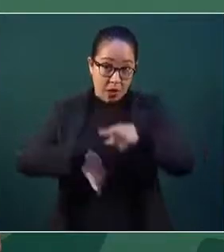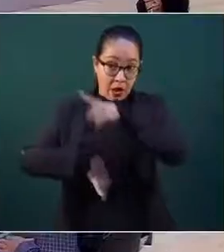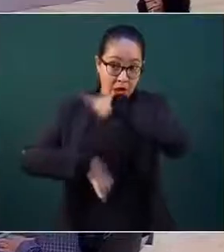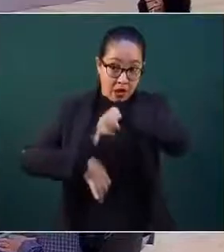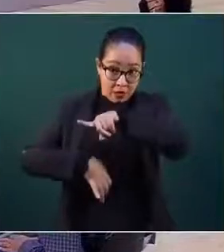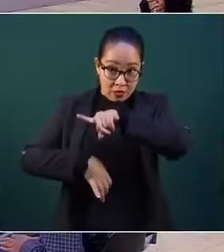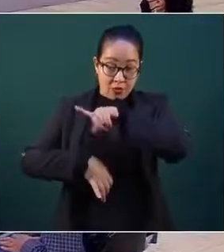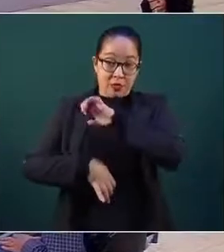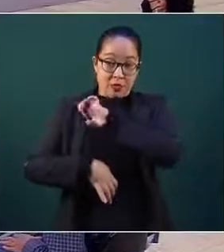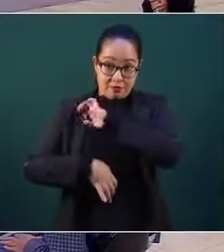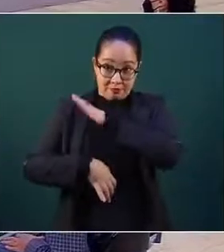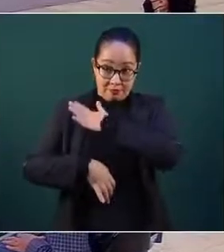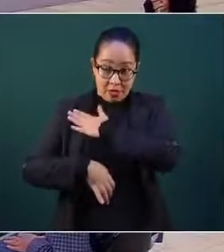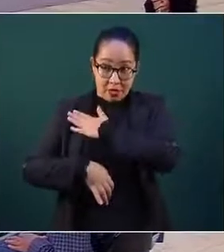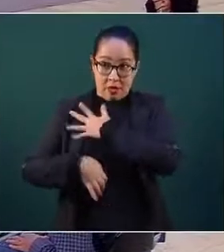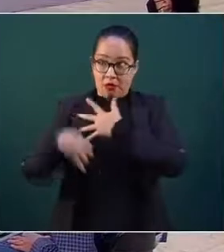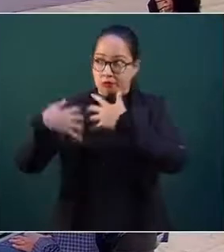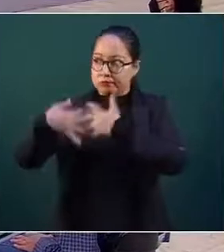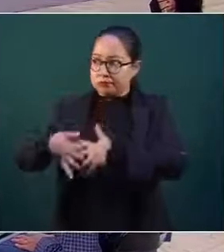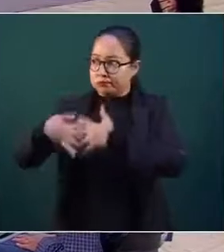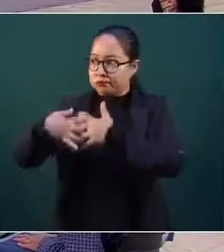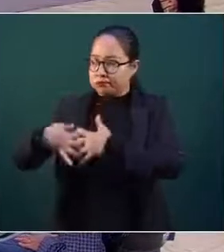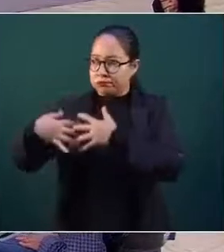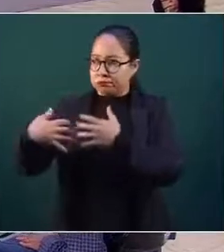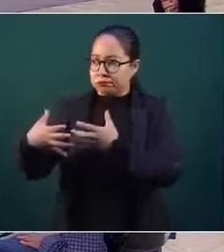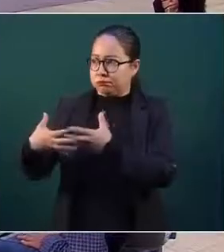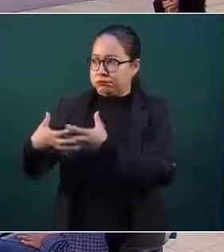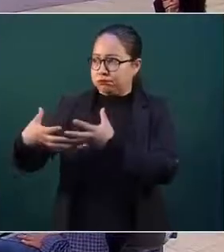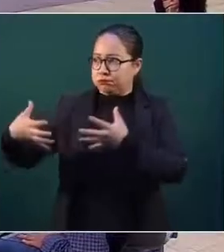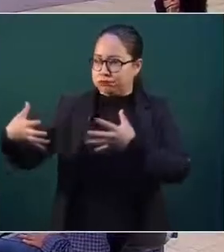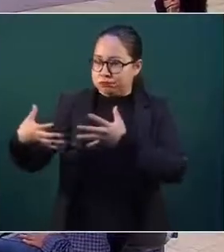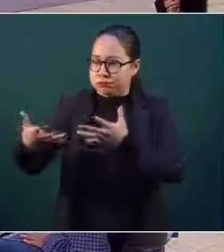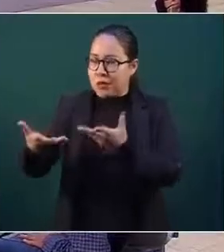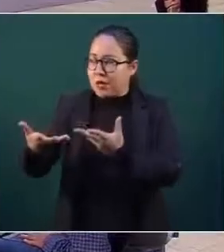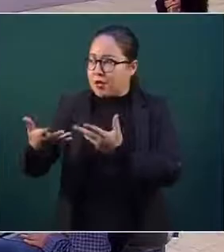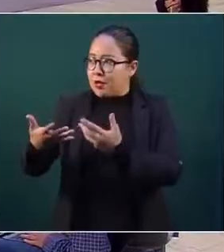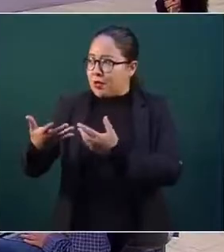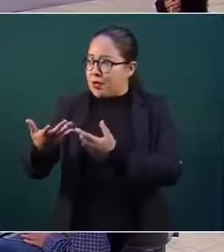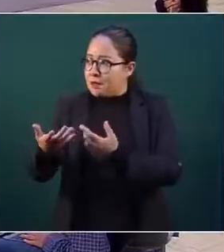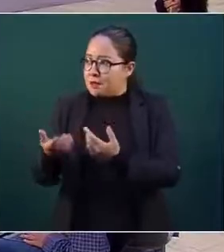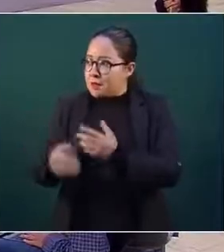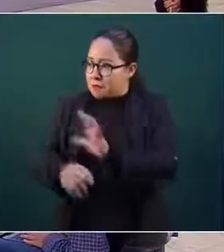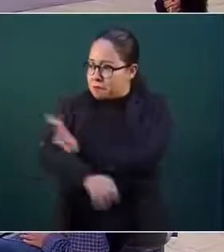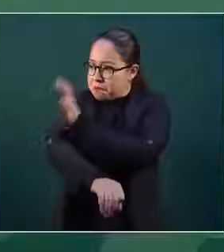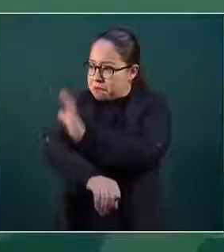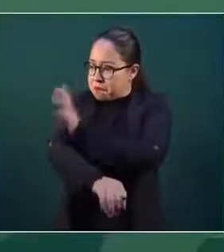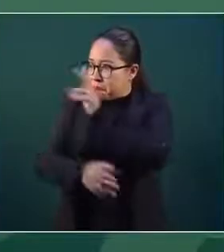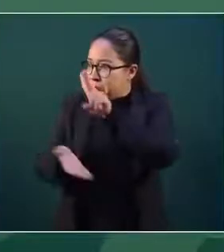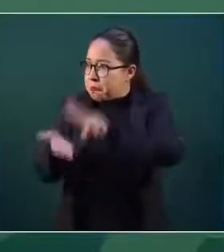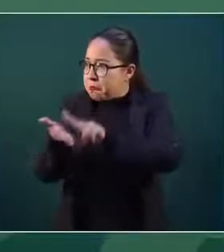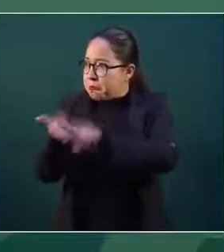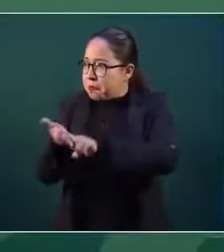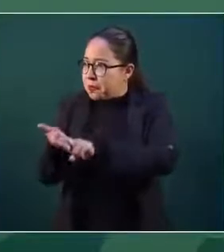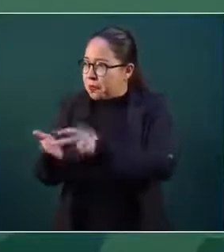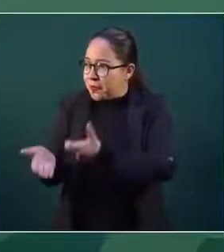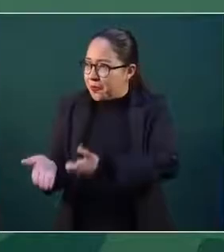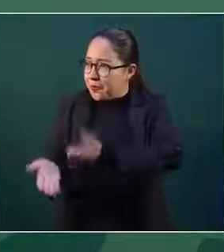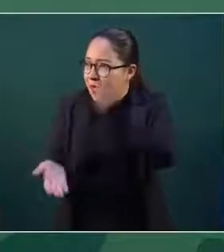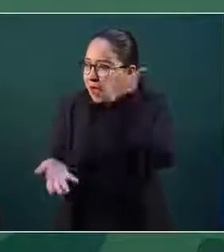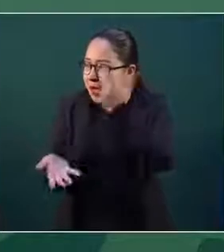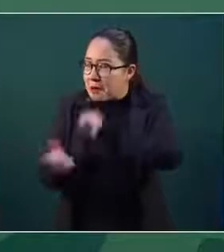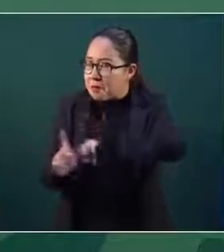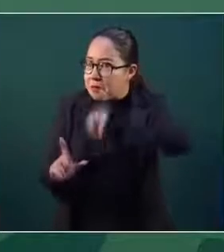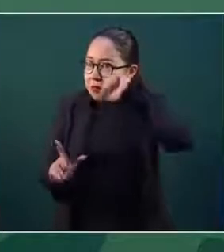aumentando de manera desproporcionada el precio de la energía eléctrica. Entonces,